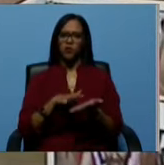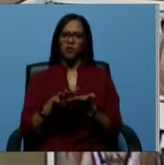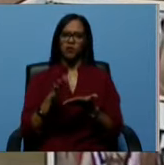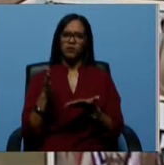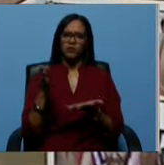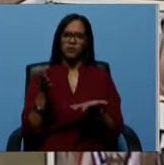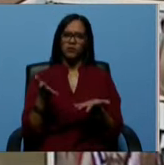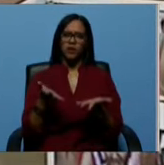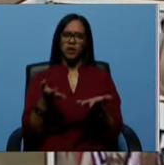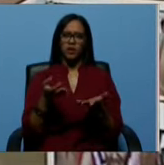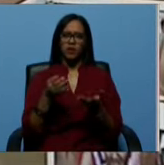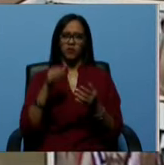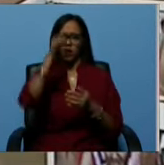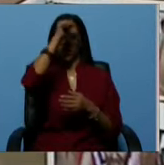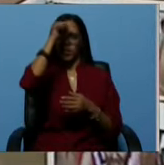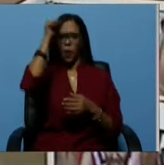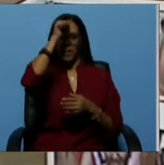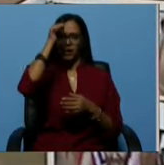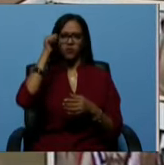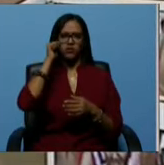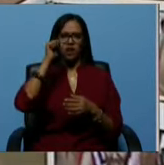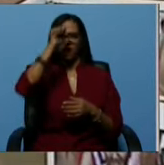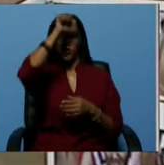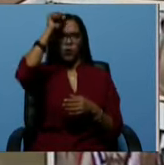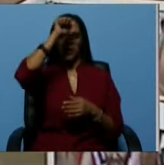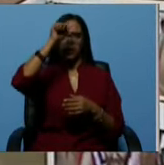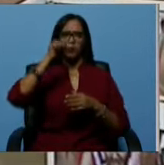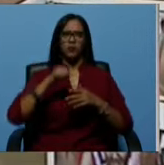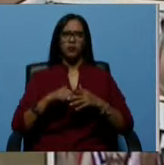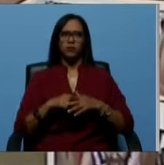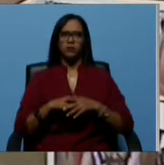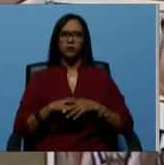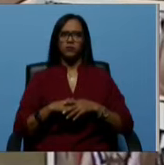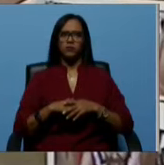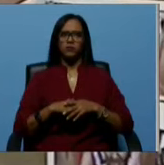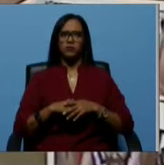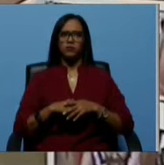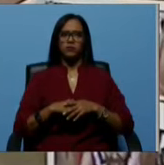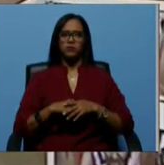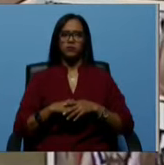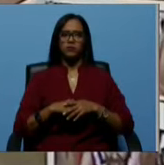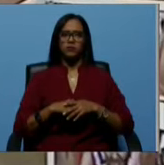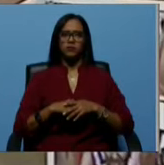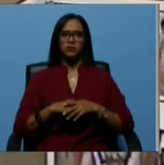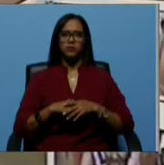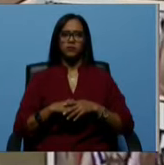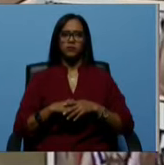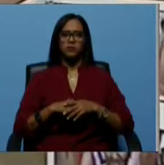Pero eso fue el domingo, eso no fue el sábado, el domingo.